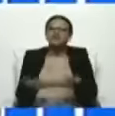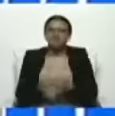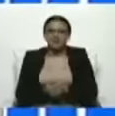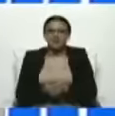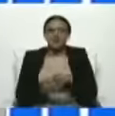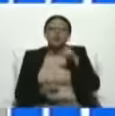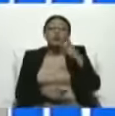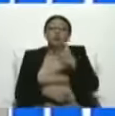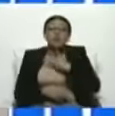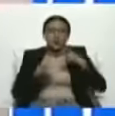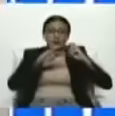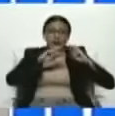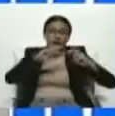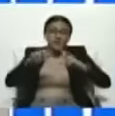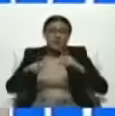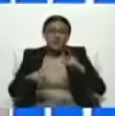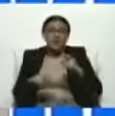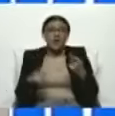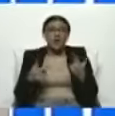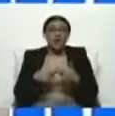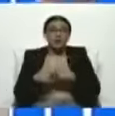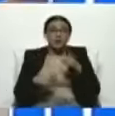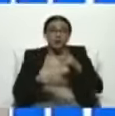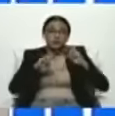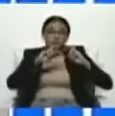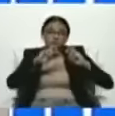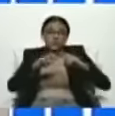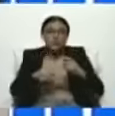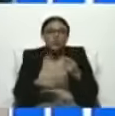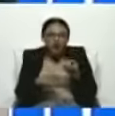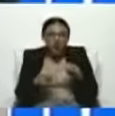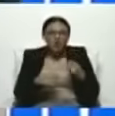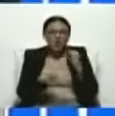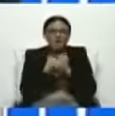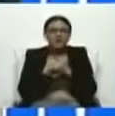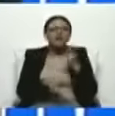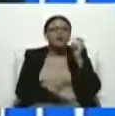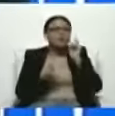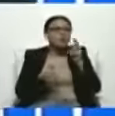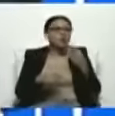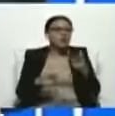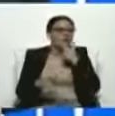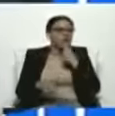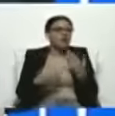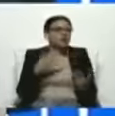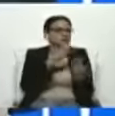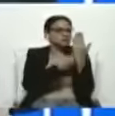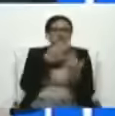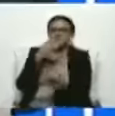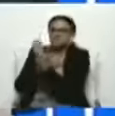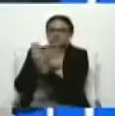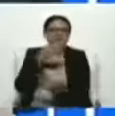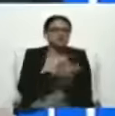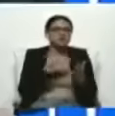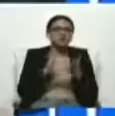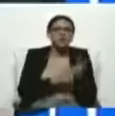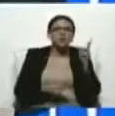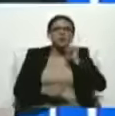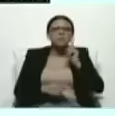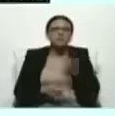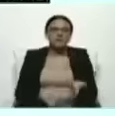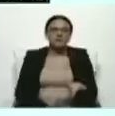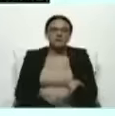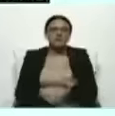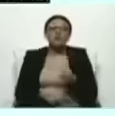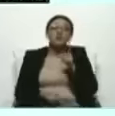en inglés, entonces le creen más la mentira que está poniendo, y en eso la derecha es experta, en hablar papiamento. En el social listening,